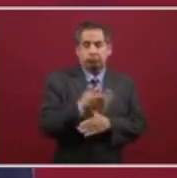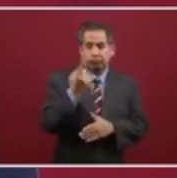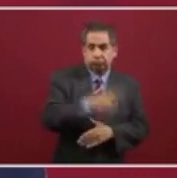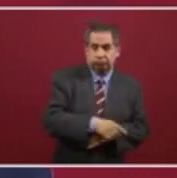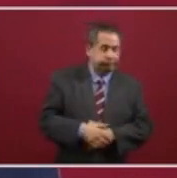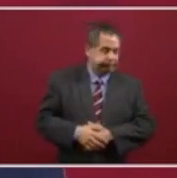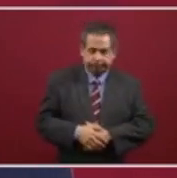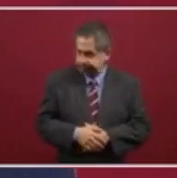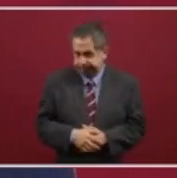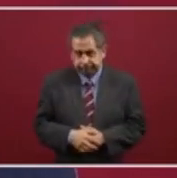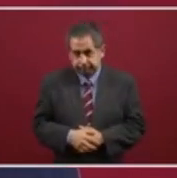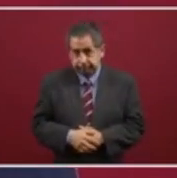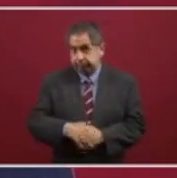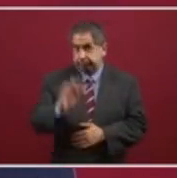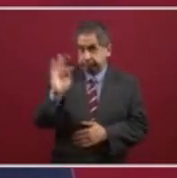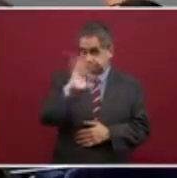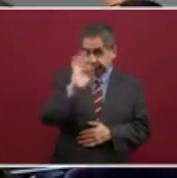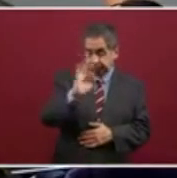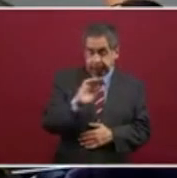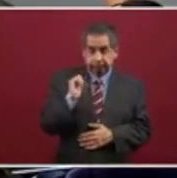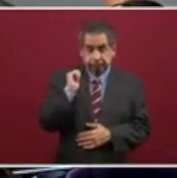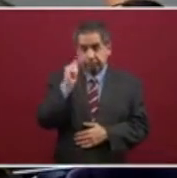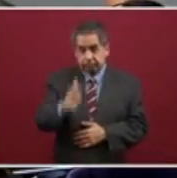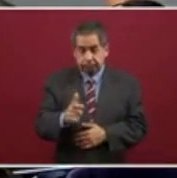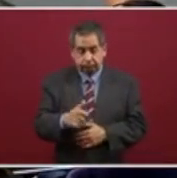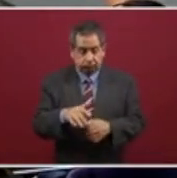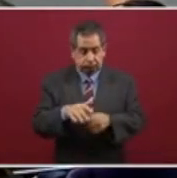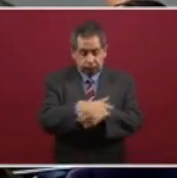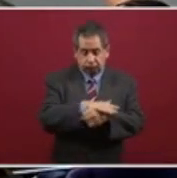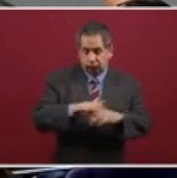pruebas de que intervino el gobierno local,